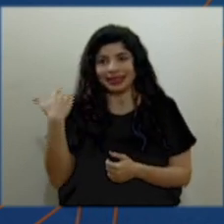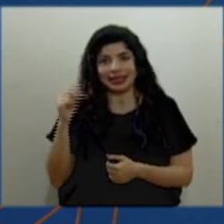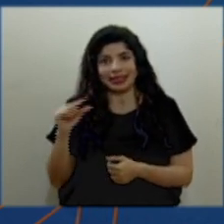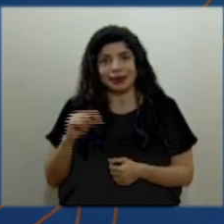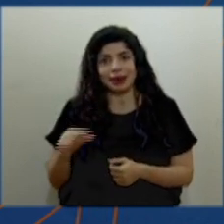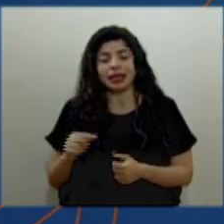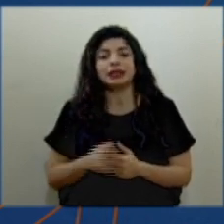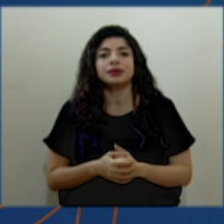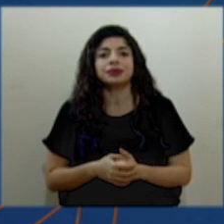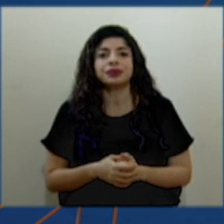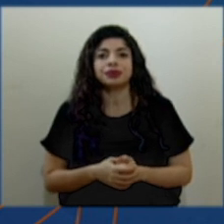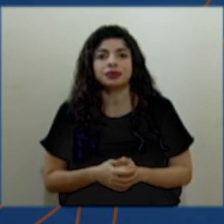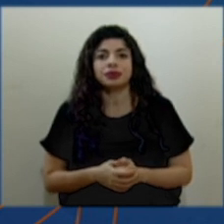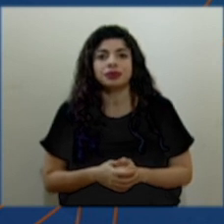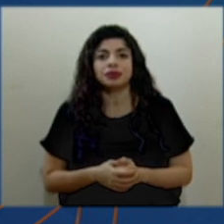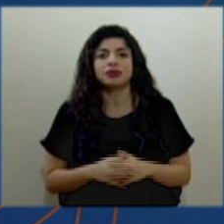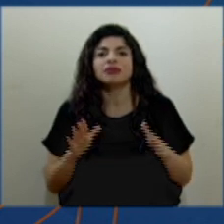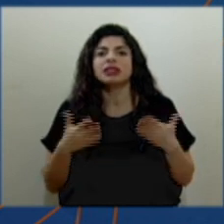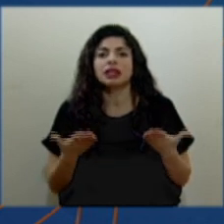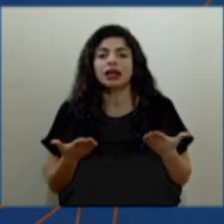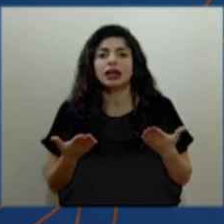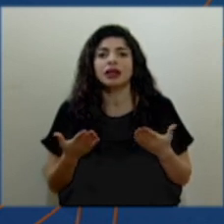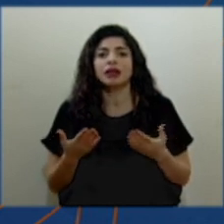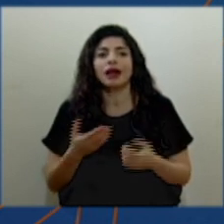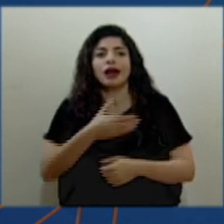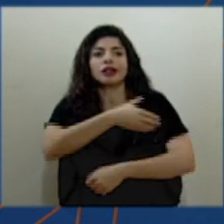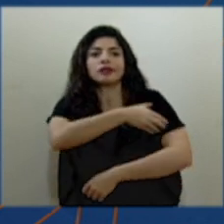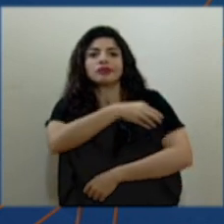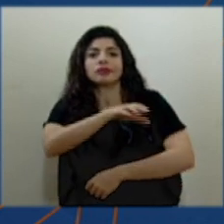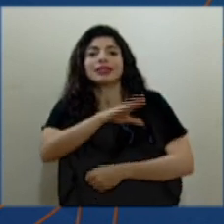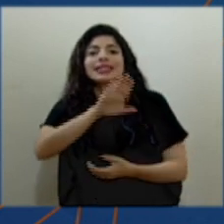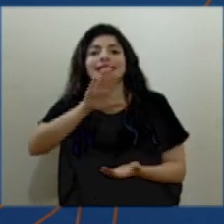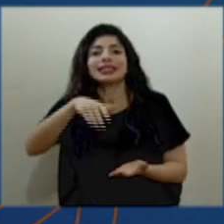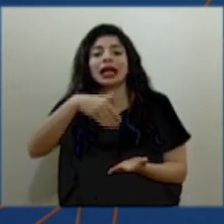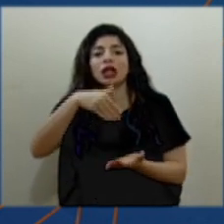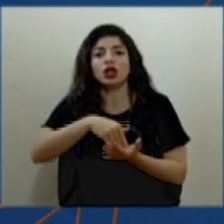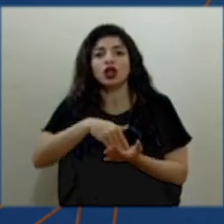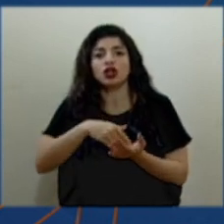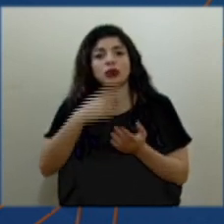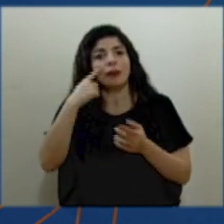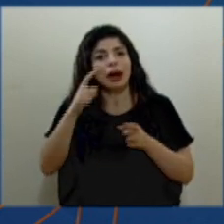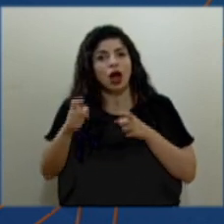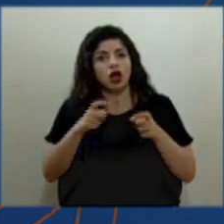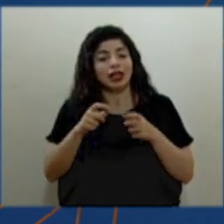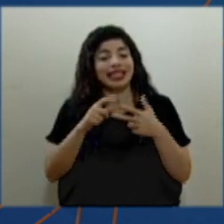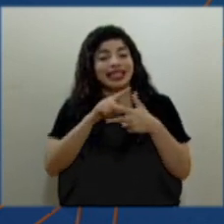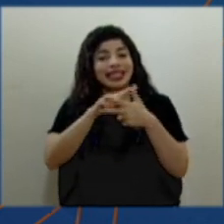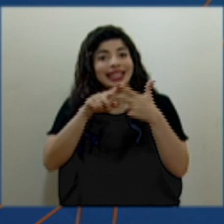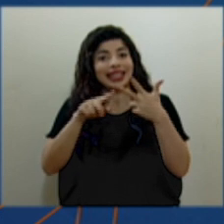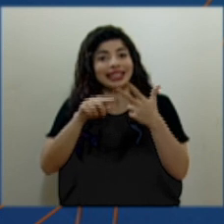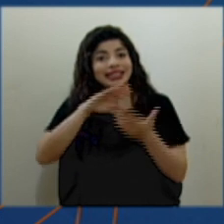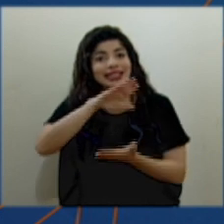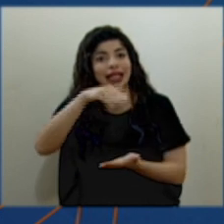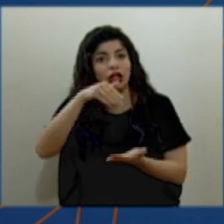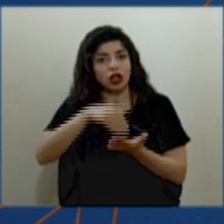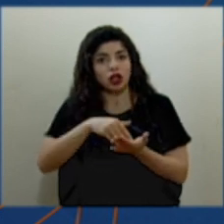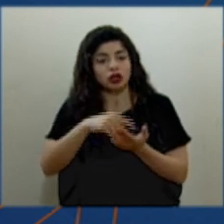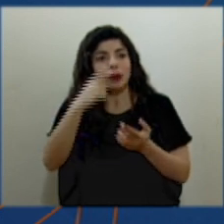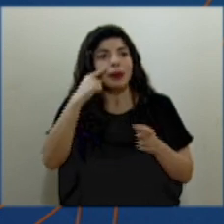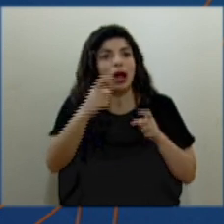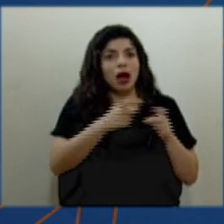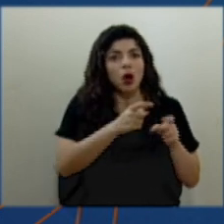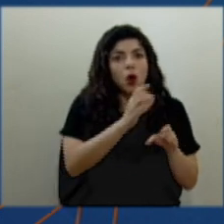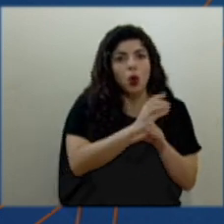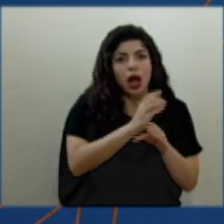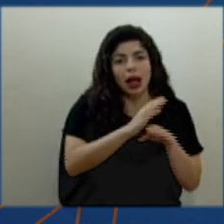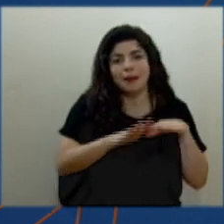semanas, es el fortalecimiento de los centros de contención. 3 centros de contención y